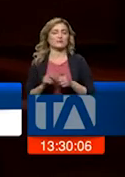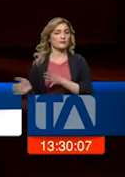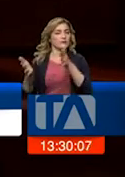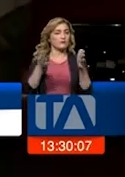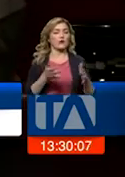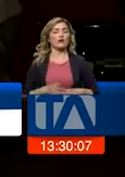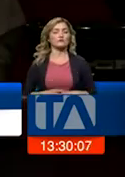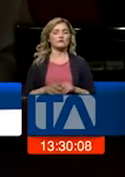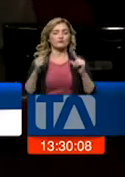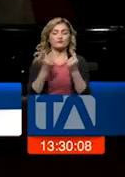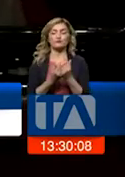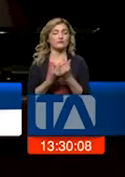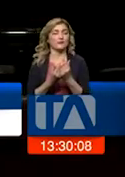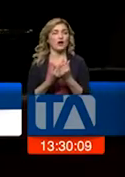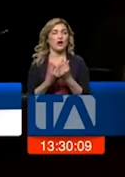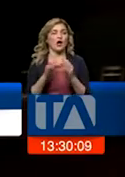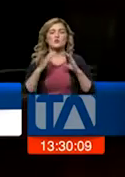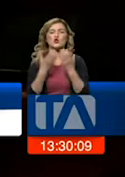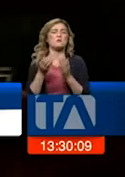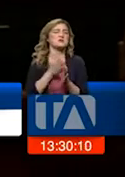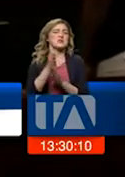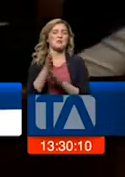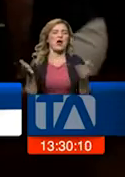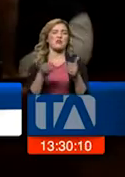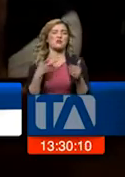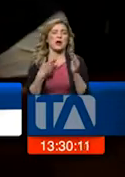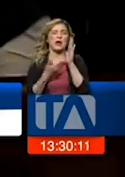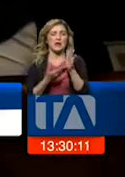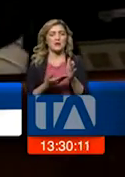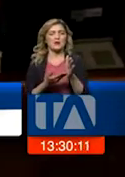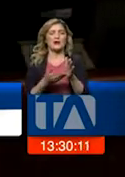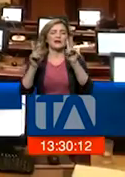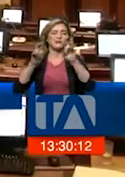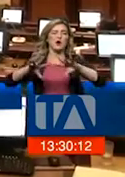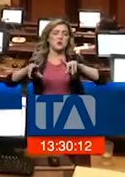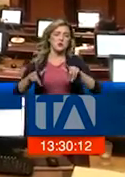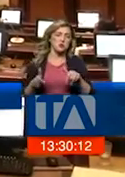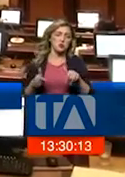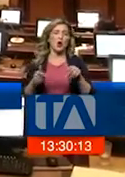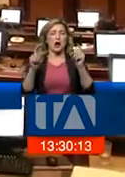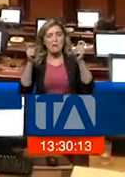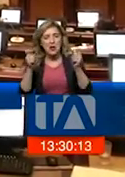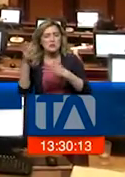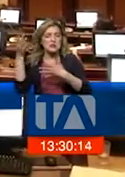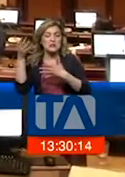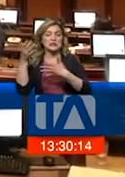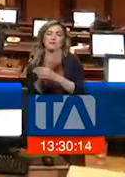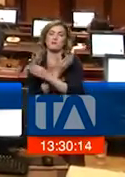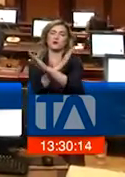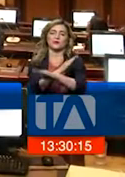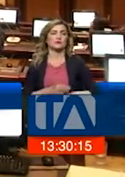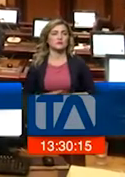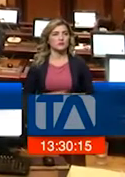una unidad especializada de delitos electorales para prevenir casos como arroz verde. Por su lado, el consejero Luis Verde Soto mostró